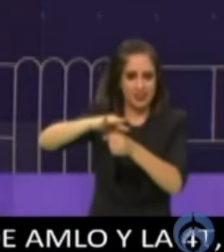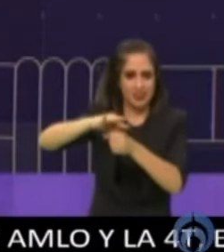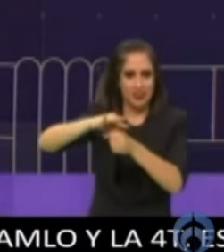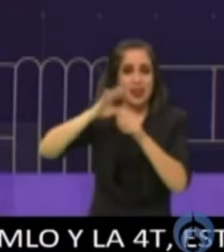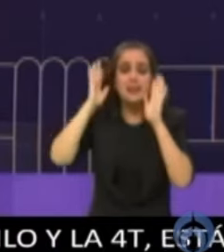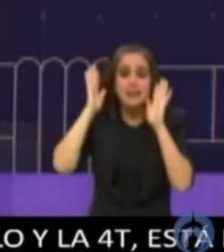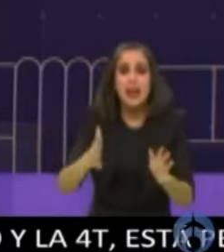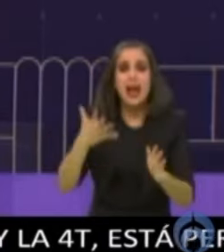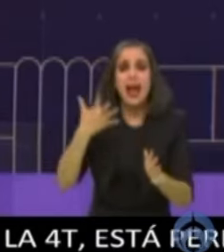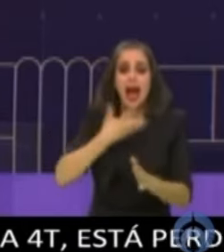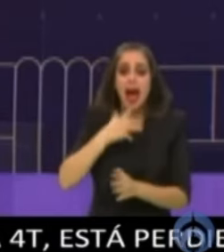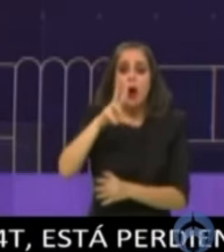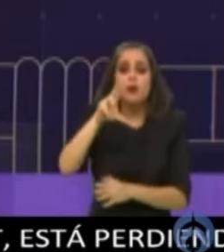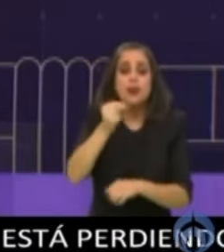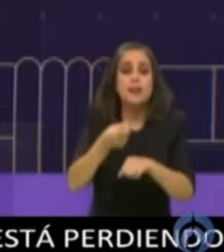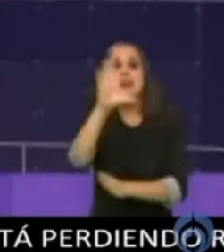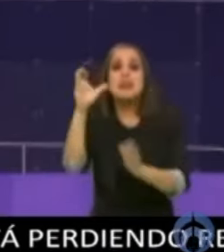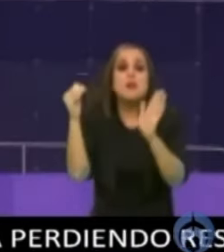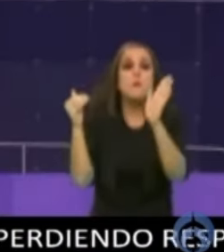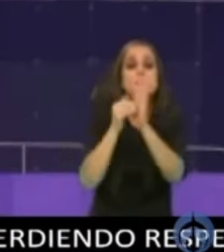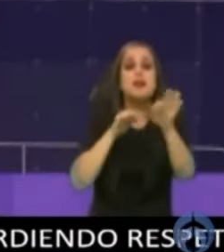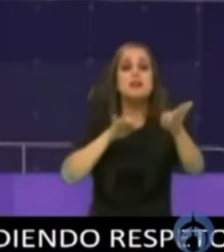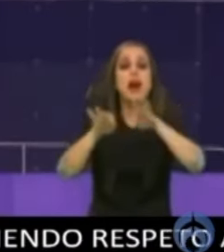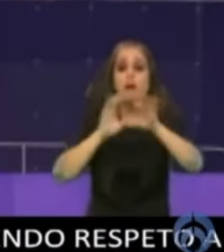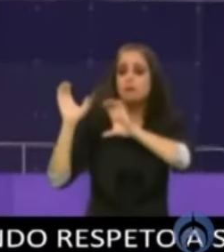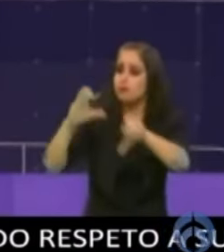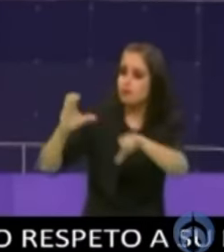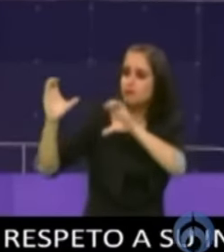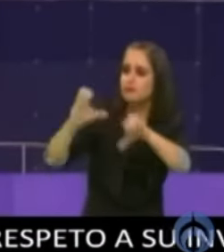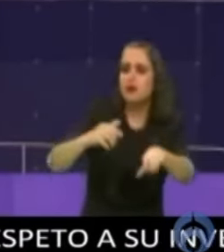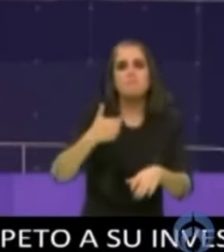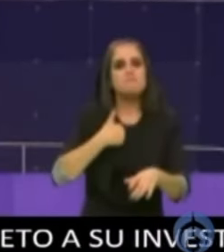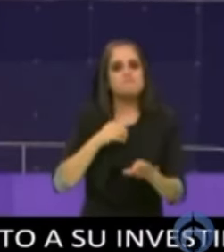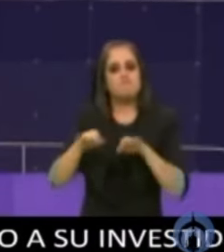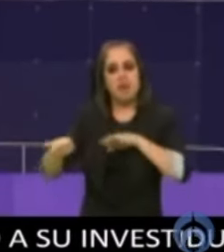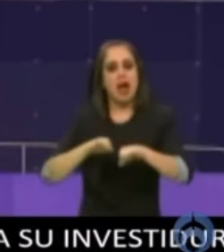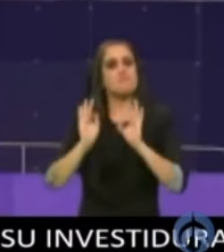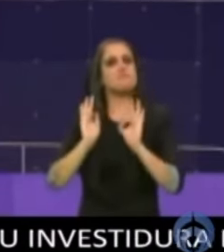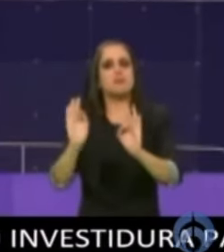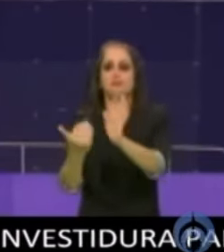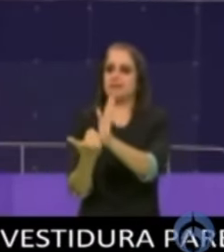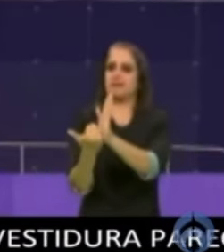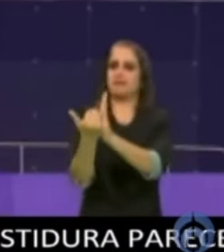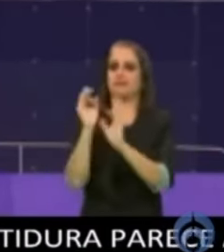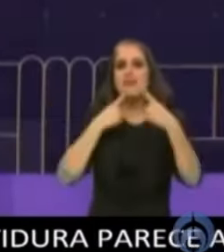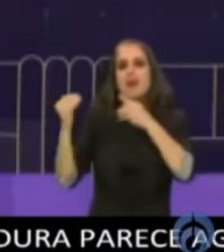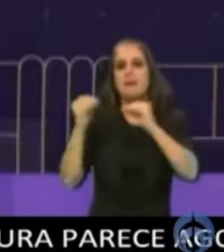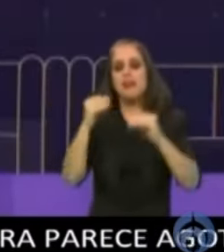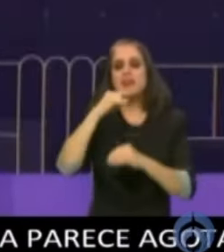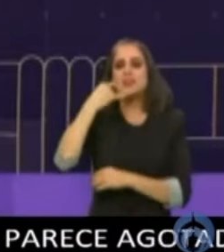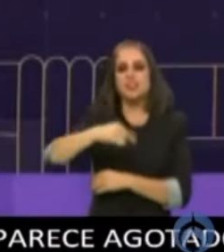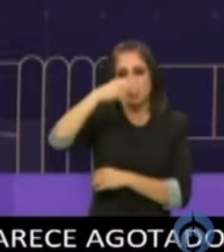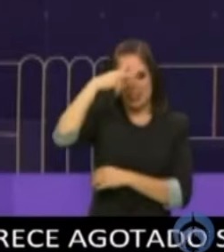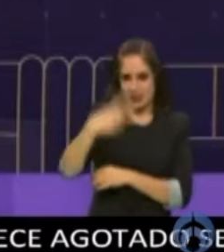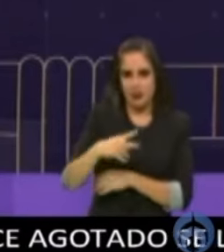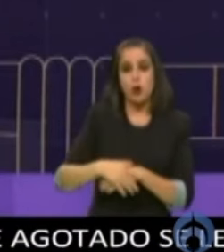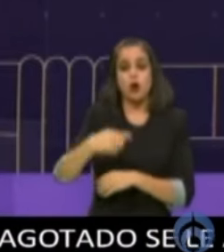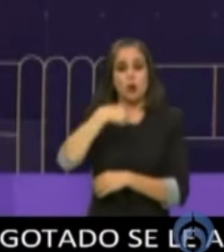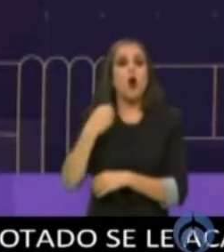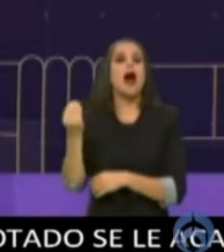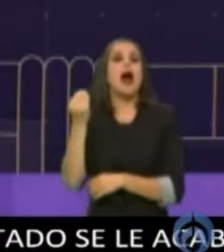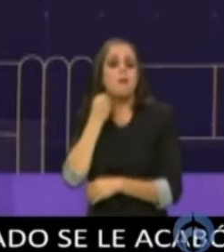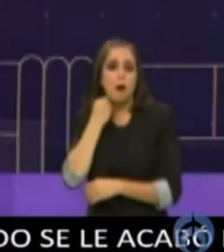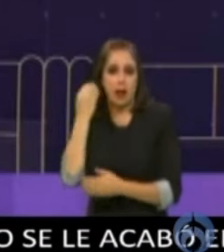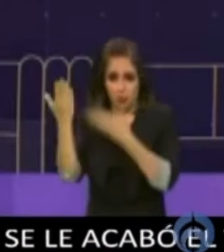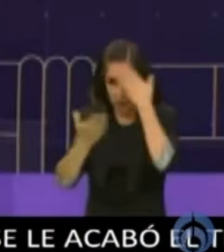acabaron noqueando, digamos, a pesar, como te digo, de que los formatos pues no ayudan, no